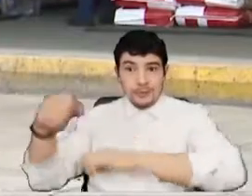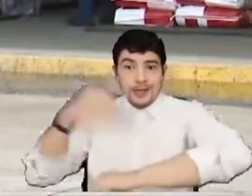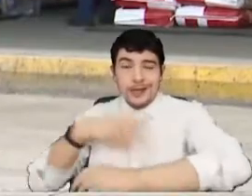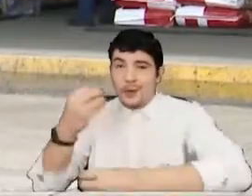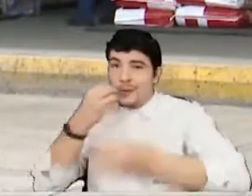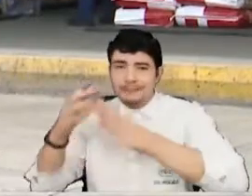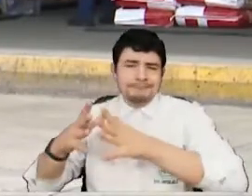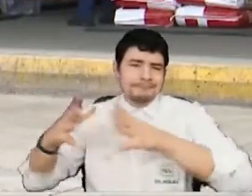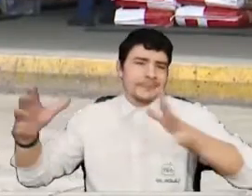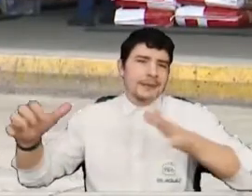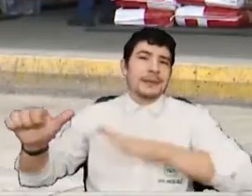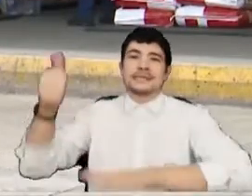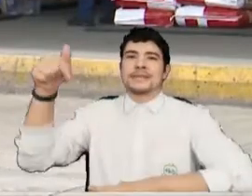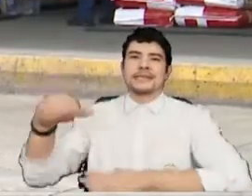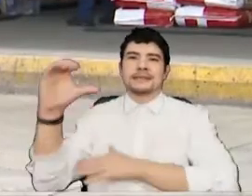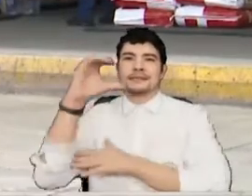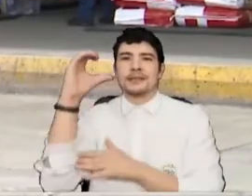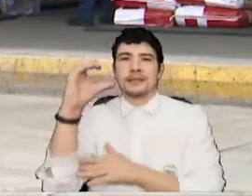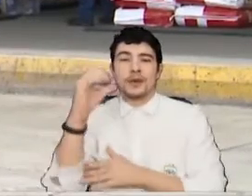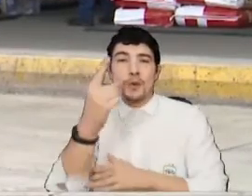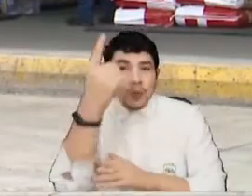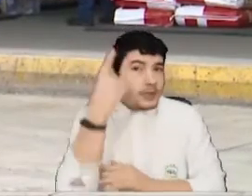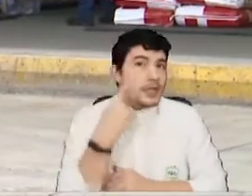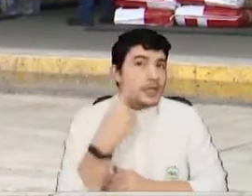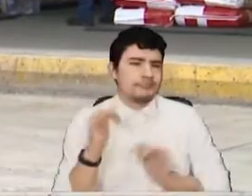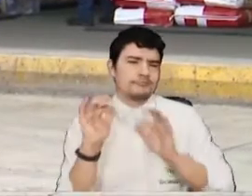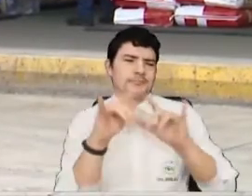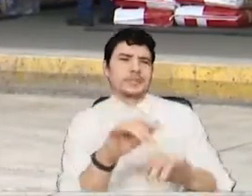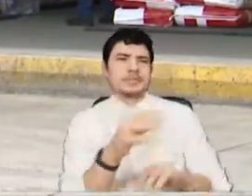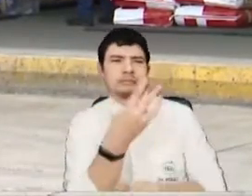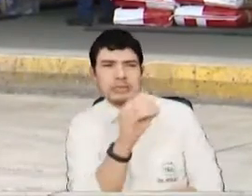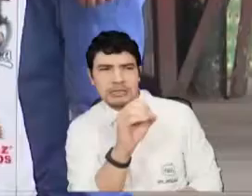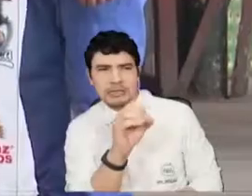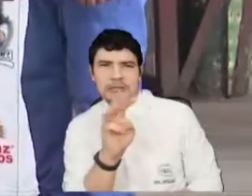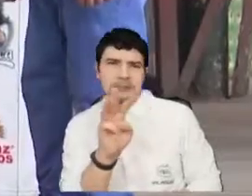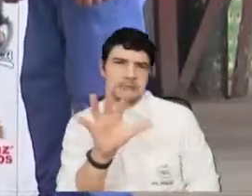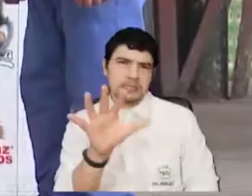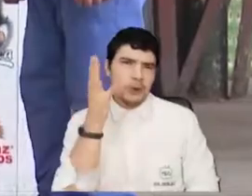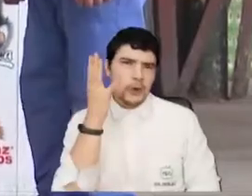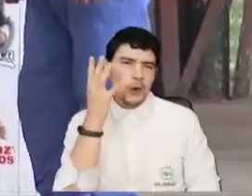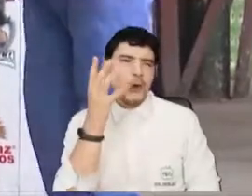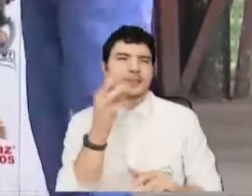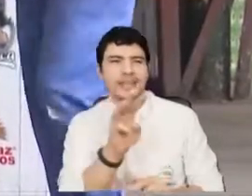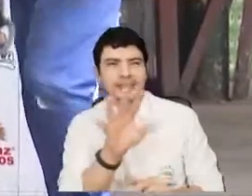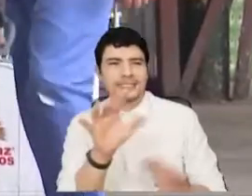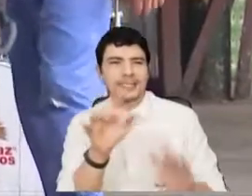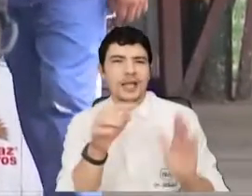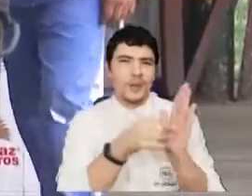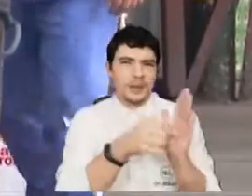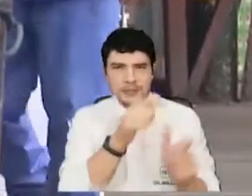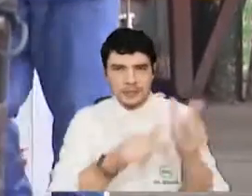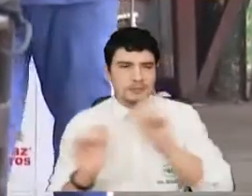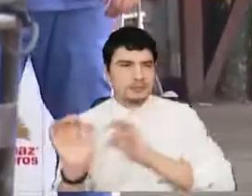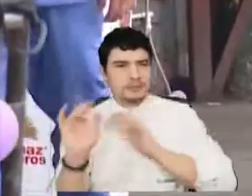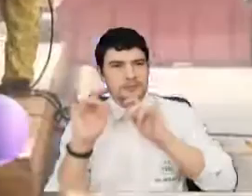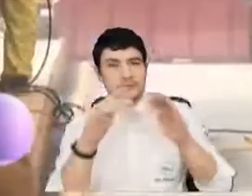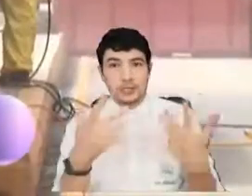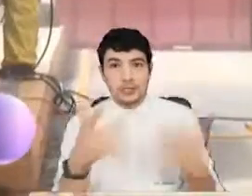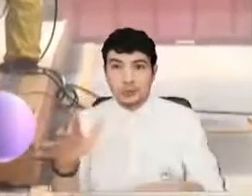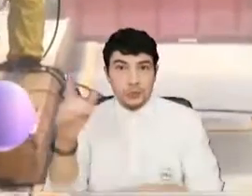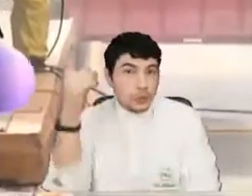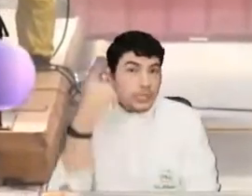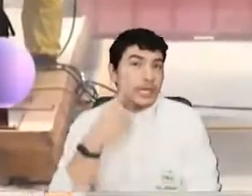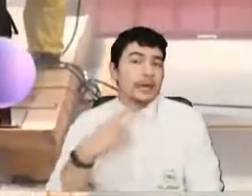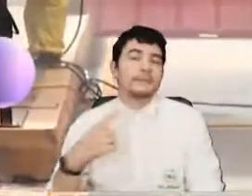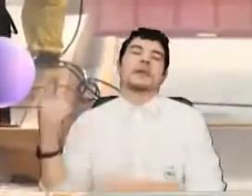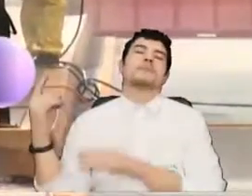Corabastos en un día normal puede llegar a reunir de 30 a 35 mil personas. Recibe cada día en promedio de 9 mil toneladas de alimentos y